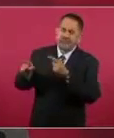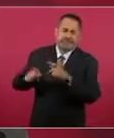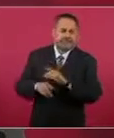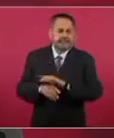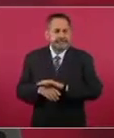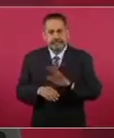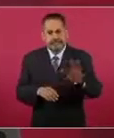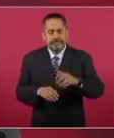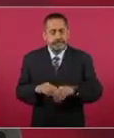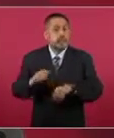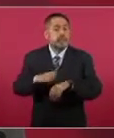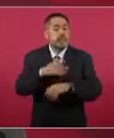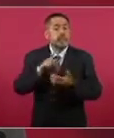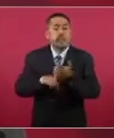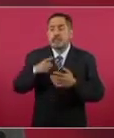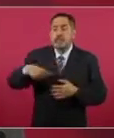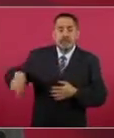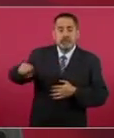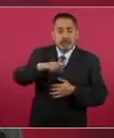porque los maestros